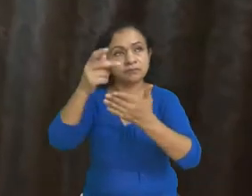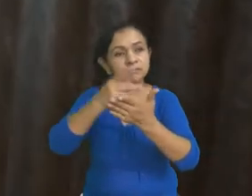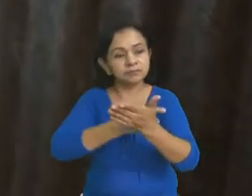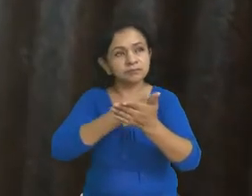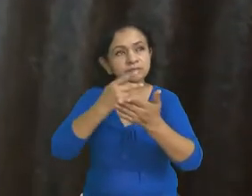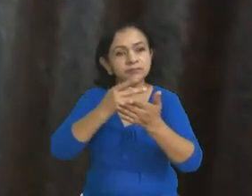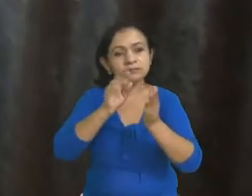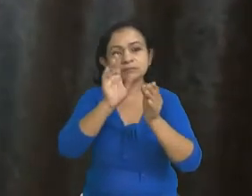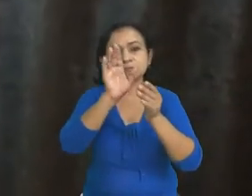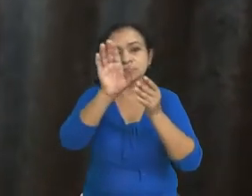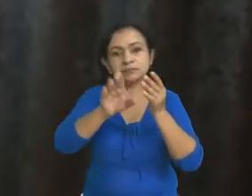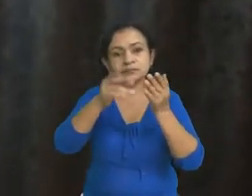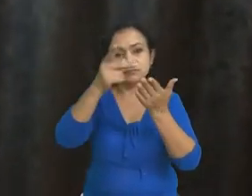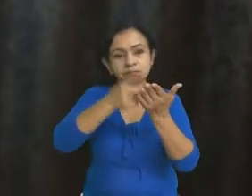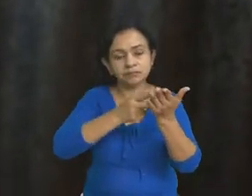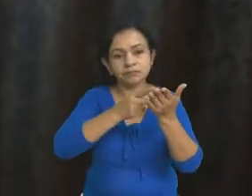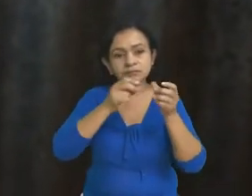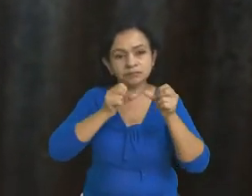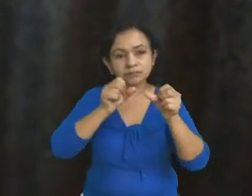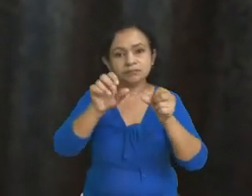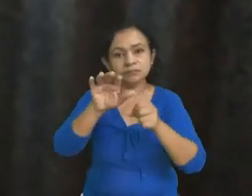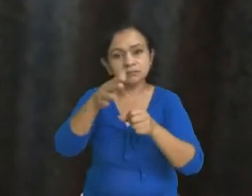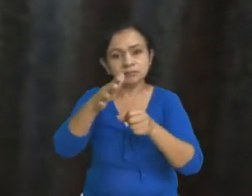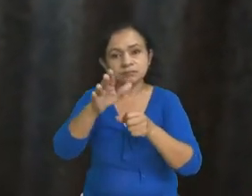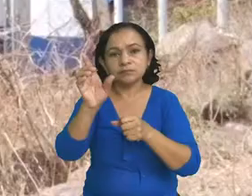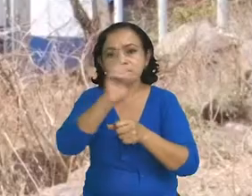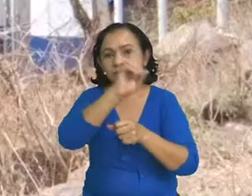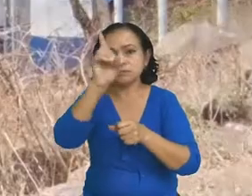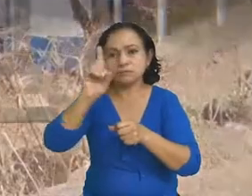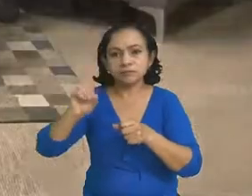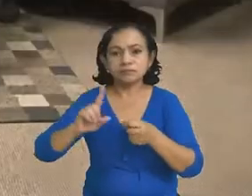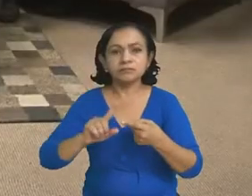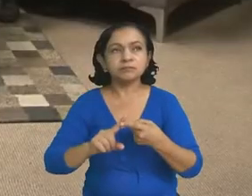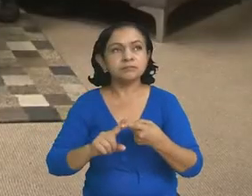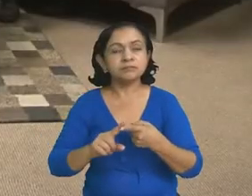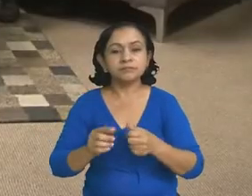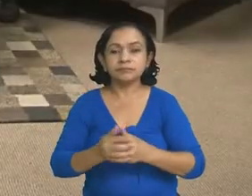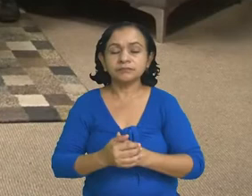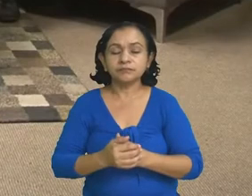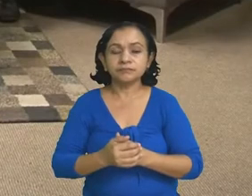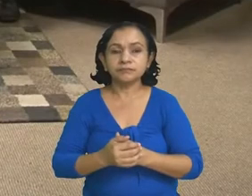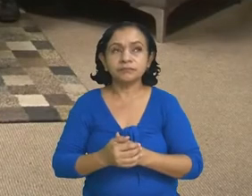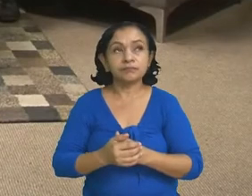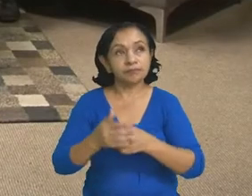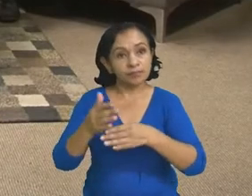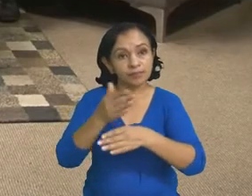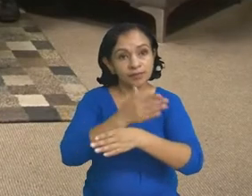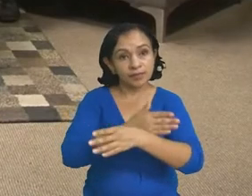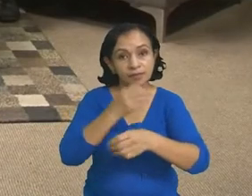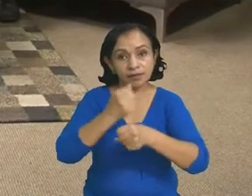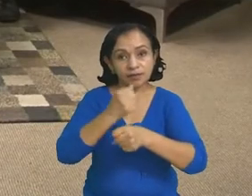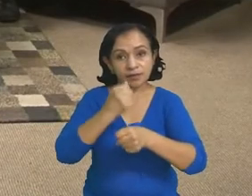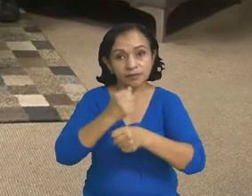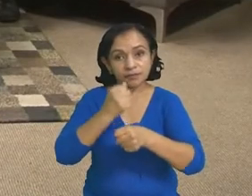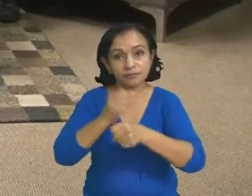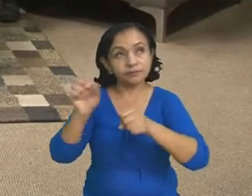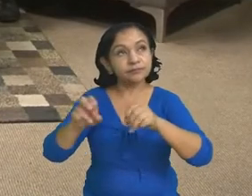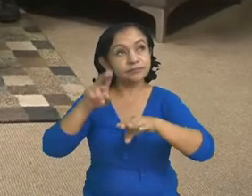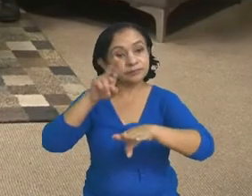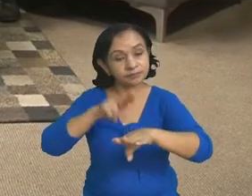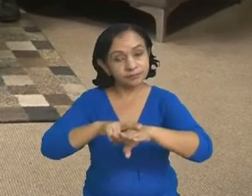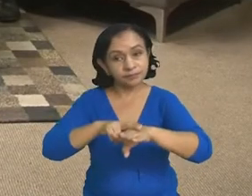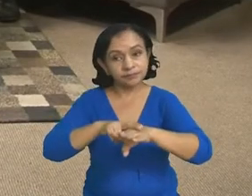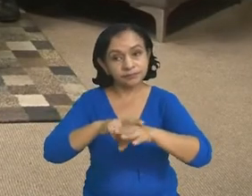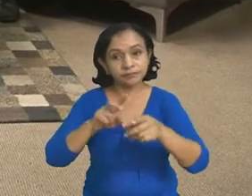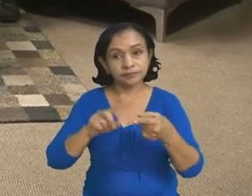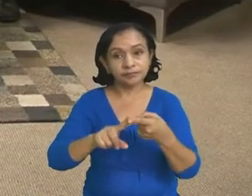¿Cuántos proyectos están ahora mismo en marcha y más o menos dónde están distribuidos? Digamos, en la parte de lo que es el Sistema Nacional de Transmisión,